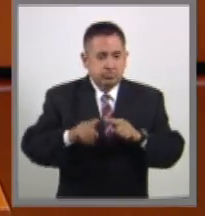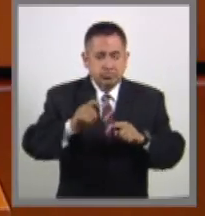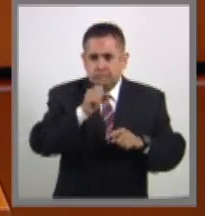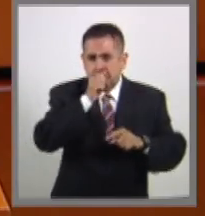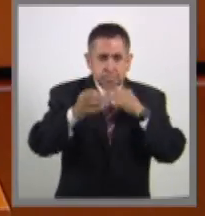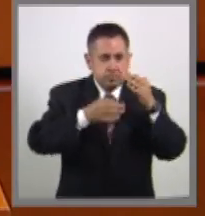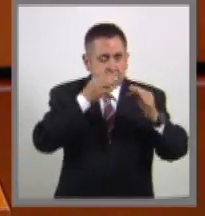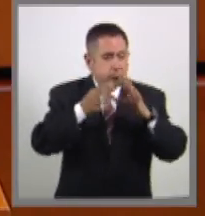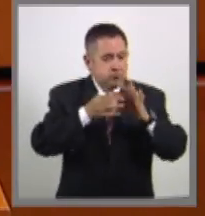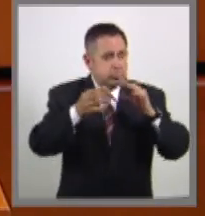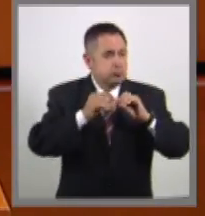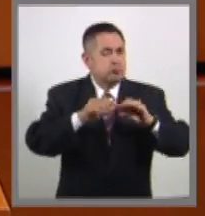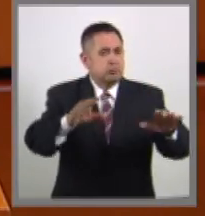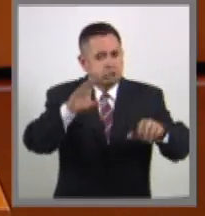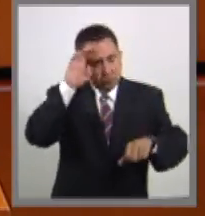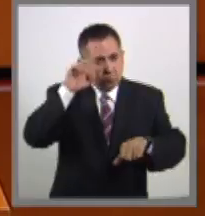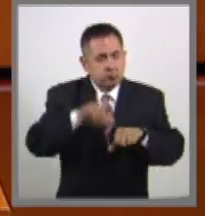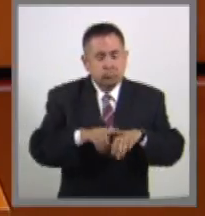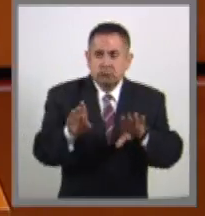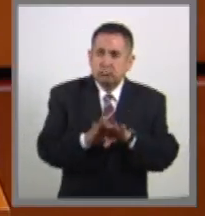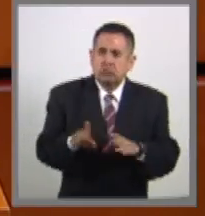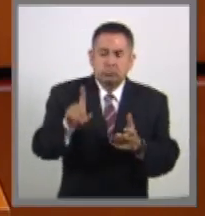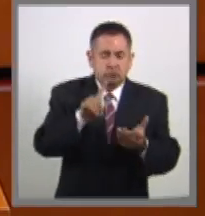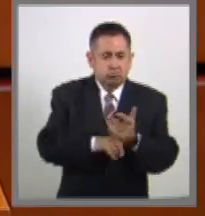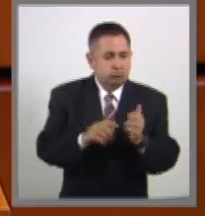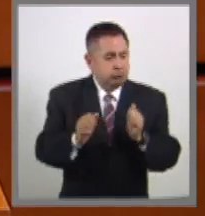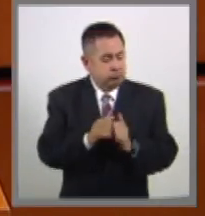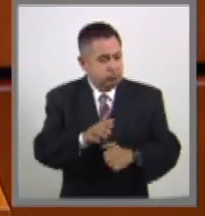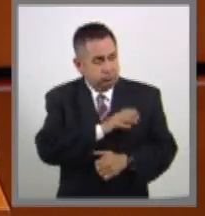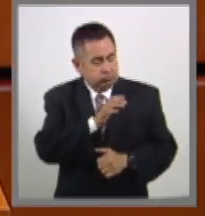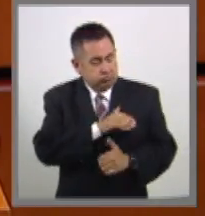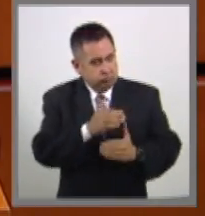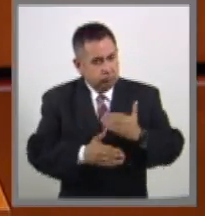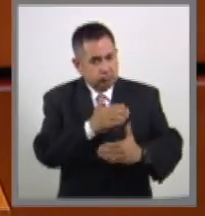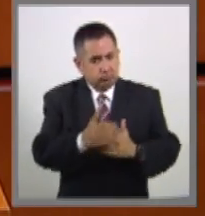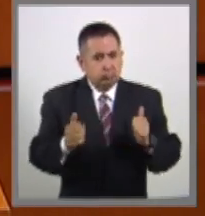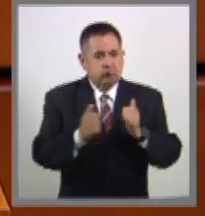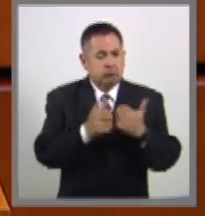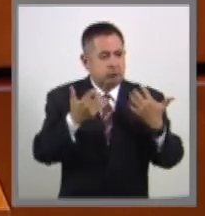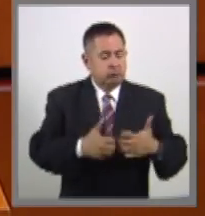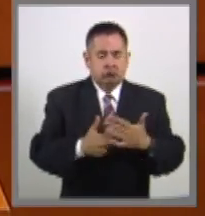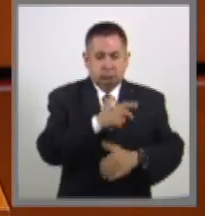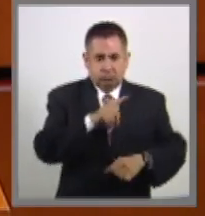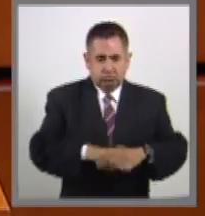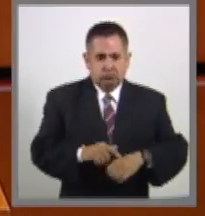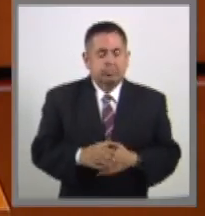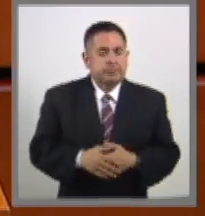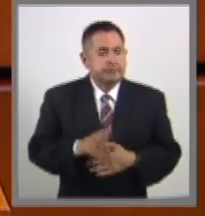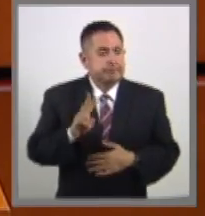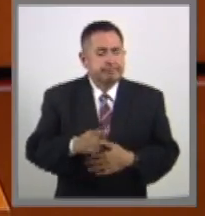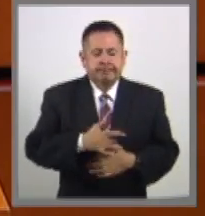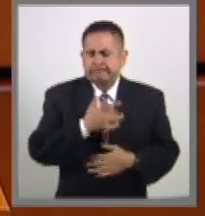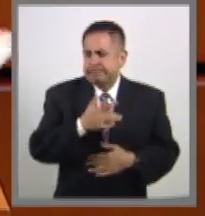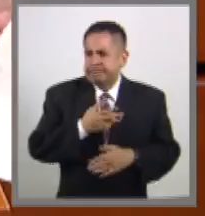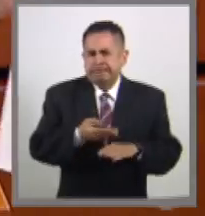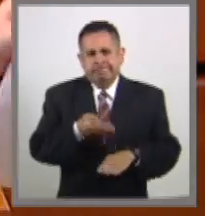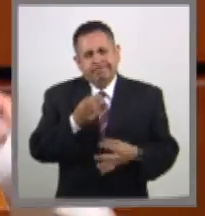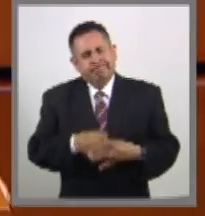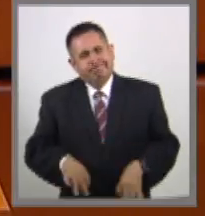de nuestra cultura y un reflejo de la calidad con en cuenta la industria nacional nos sentimos muy